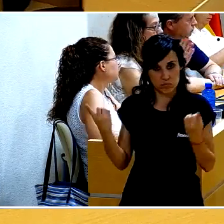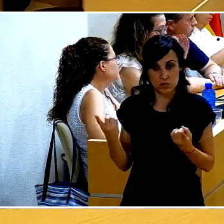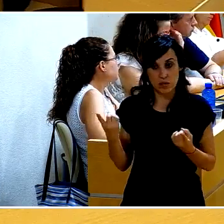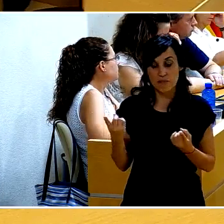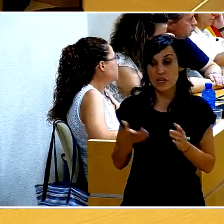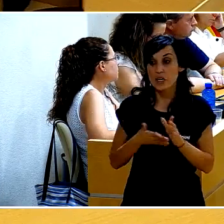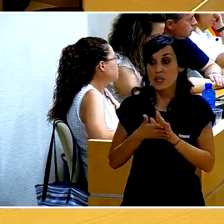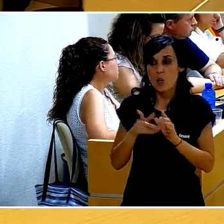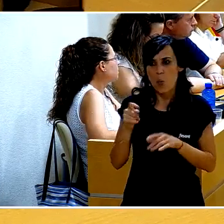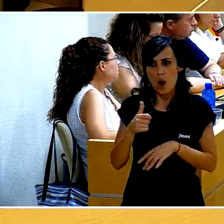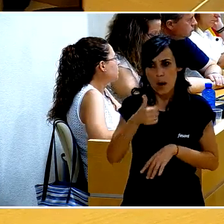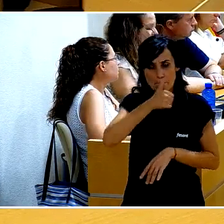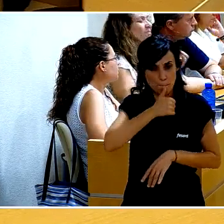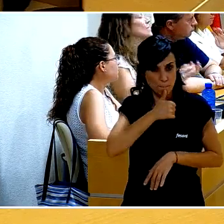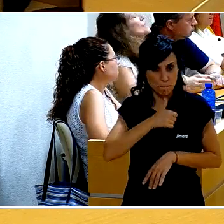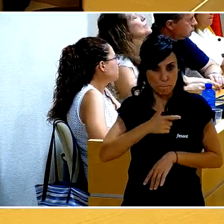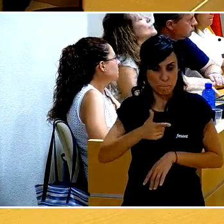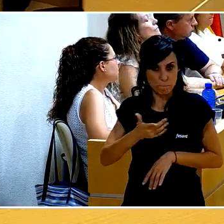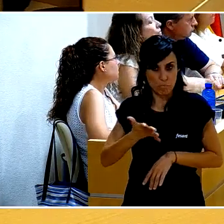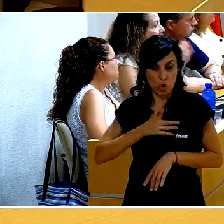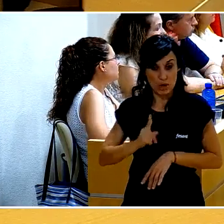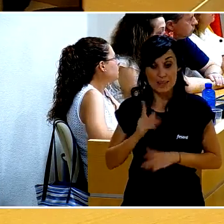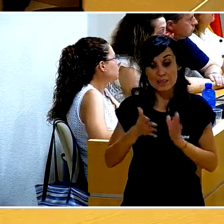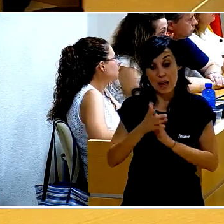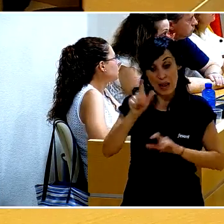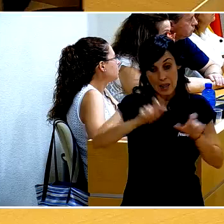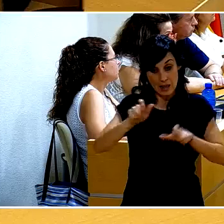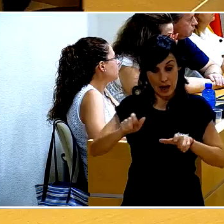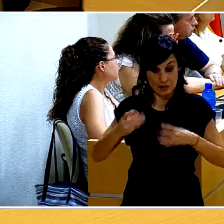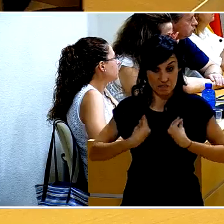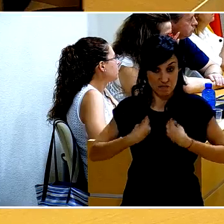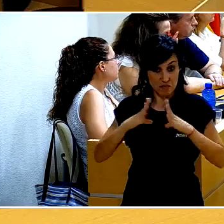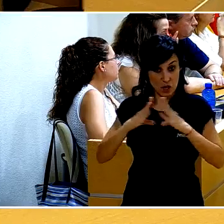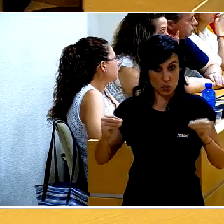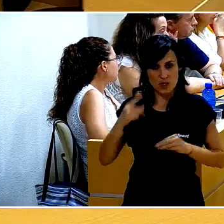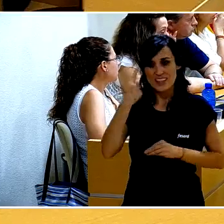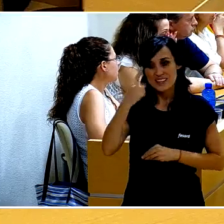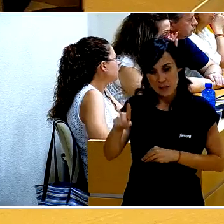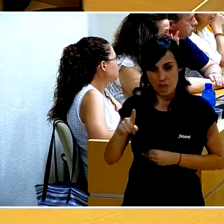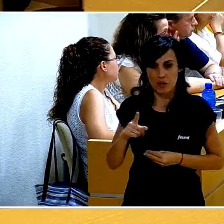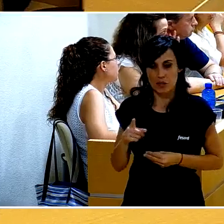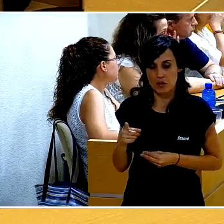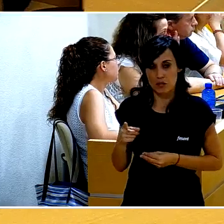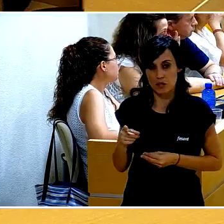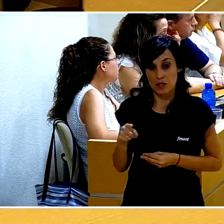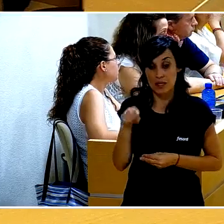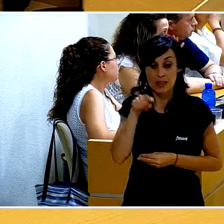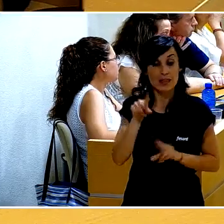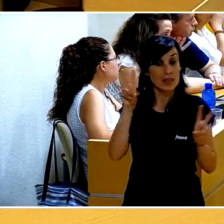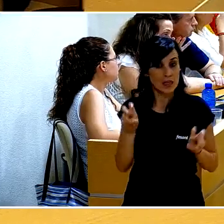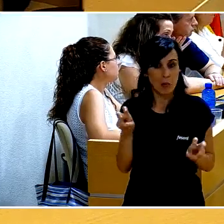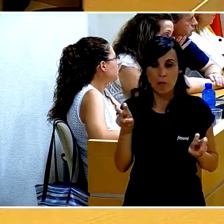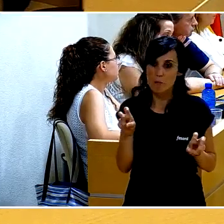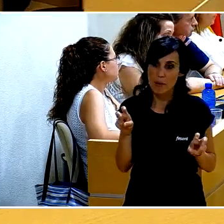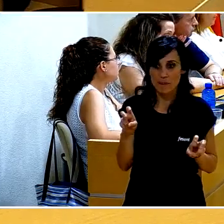Están indignados, porque además los habitantes de la Vall d'Uxó saben de primera mano que este tema no se plantea